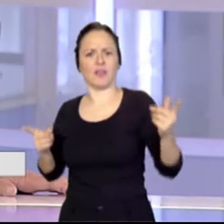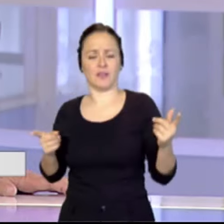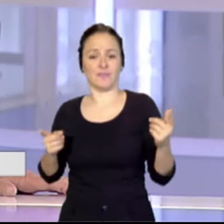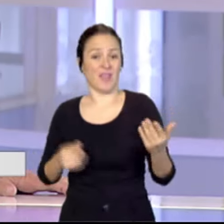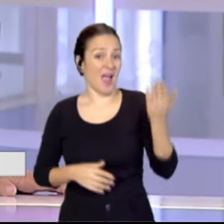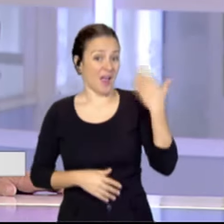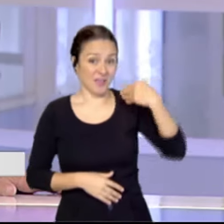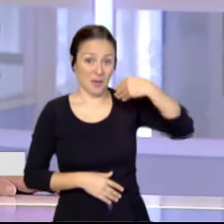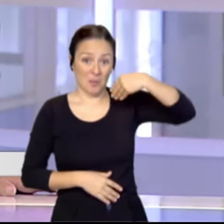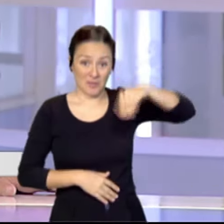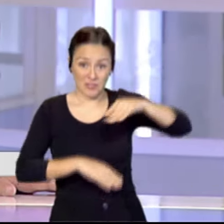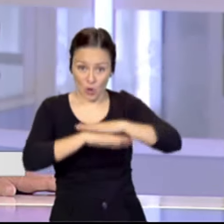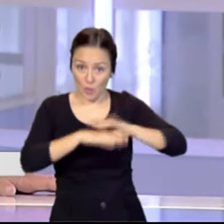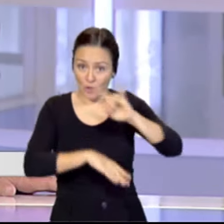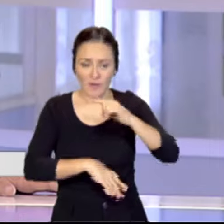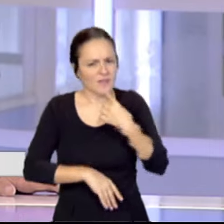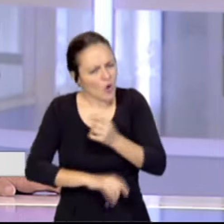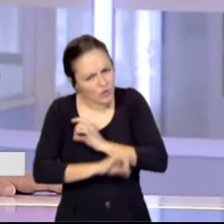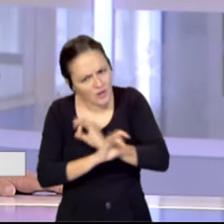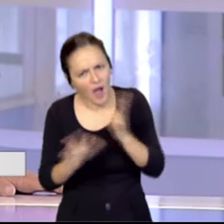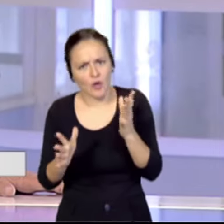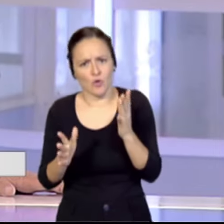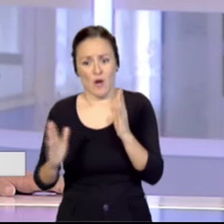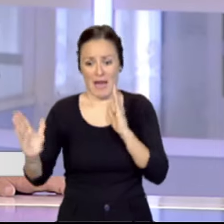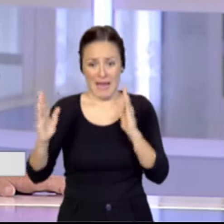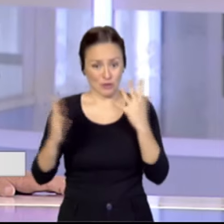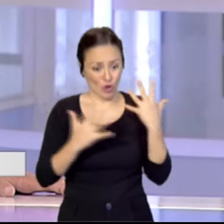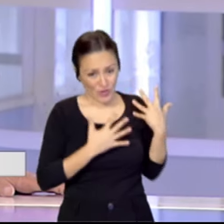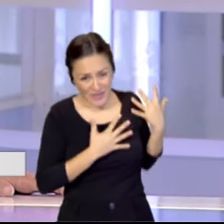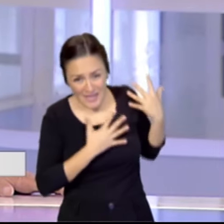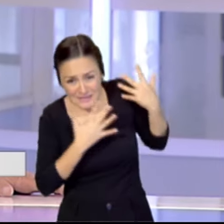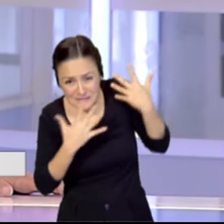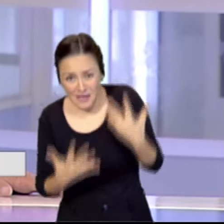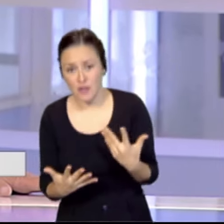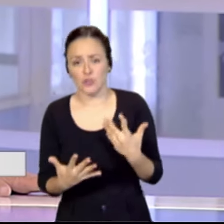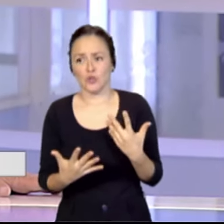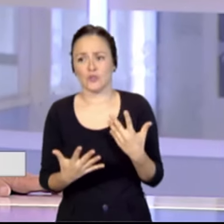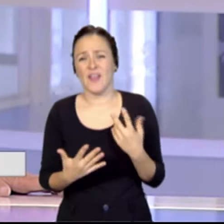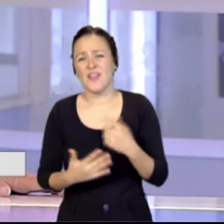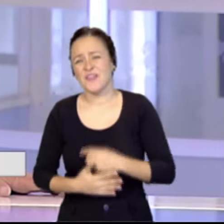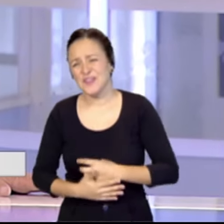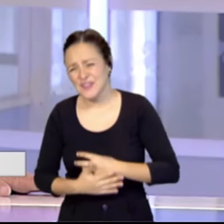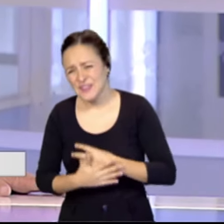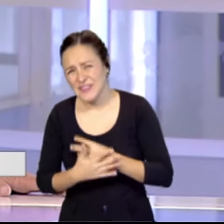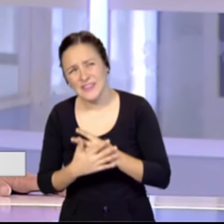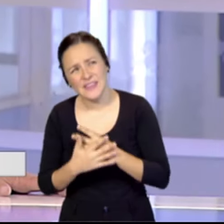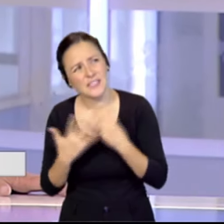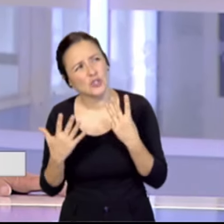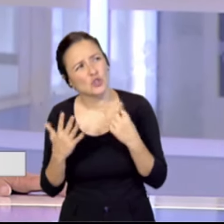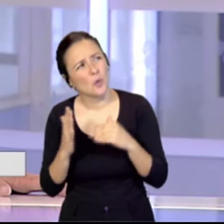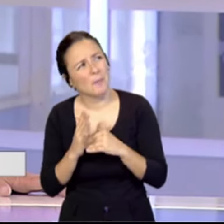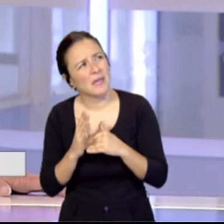Canarias lo dijo muy claro en una década se han se han abierto 18000 y pico